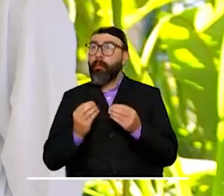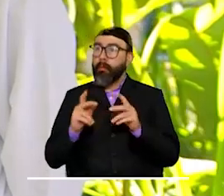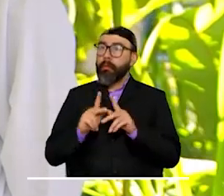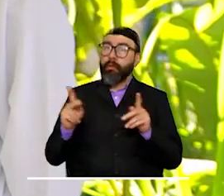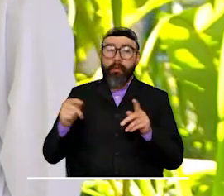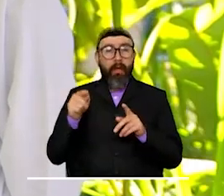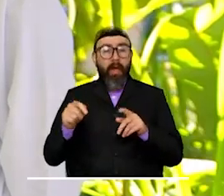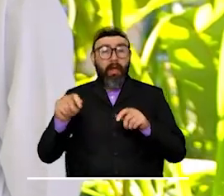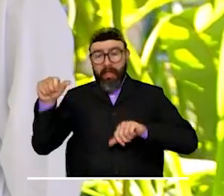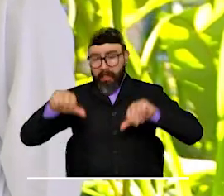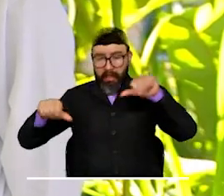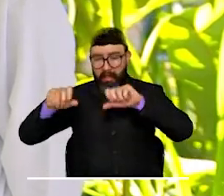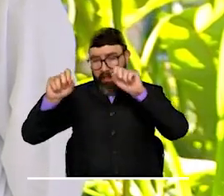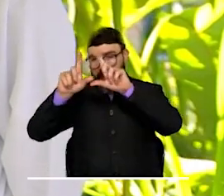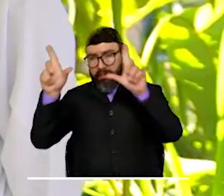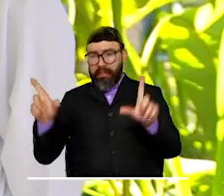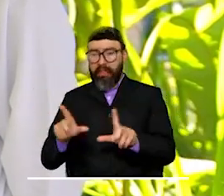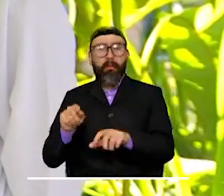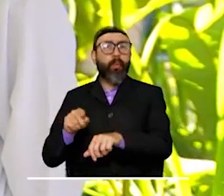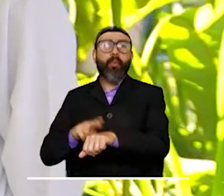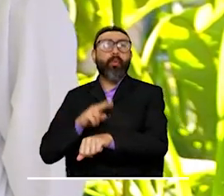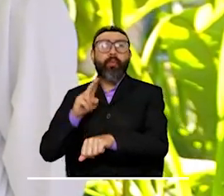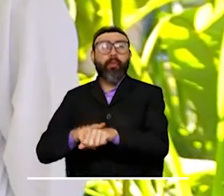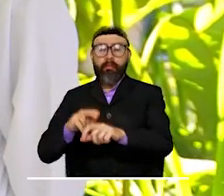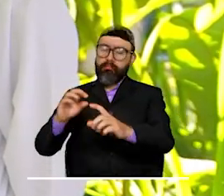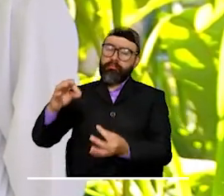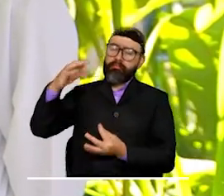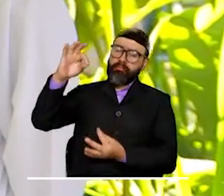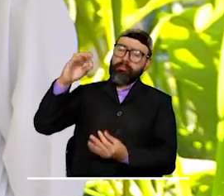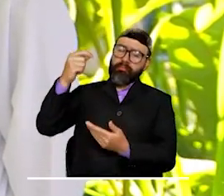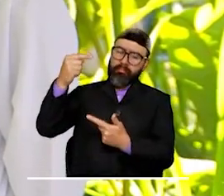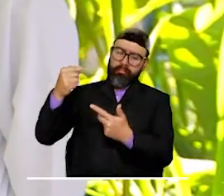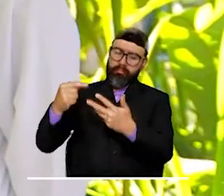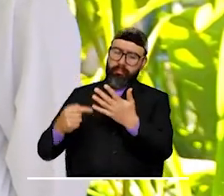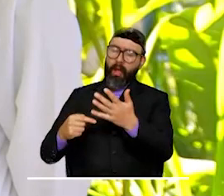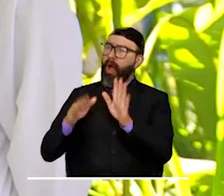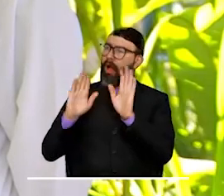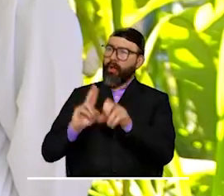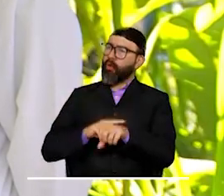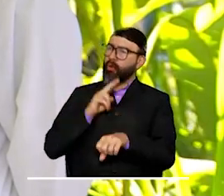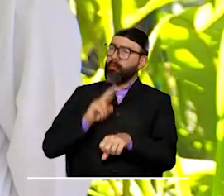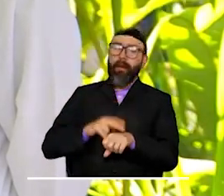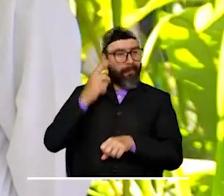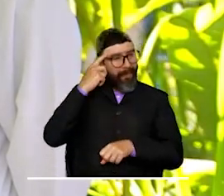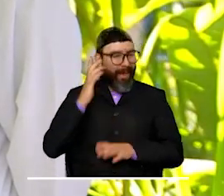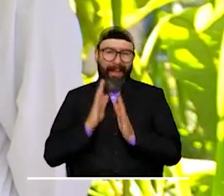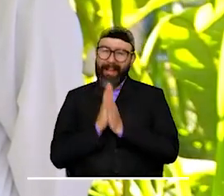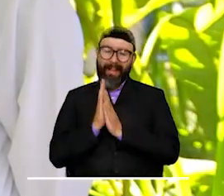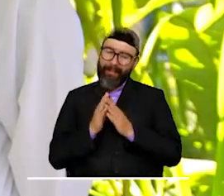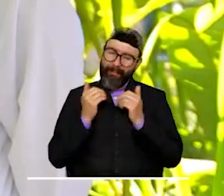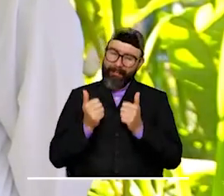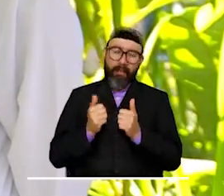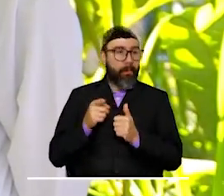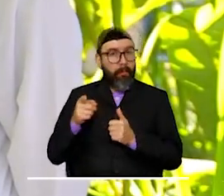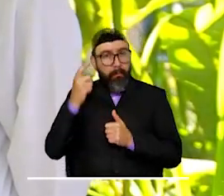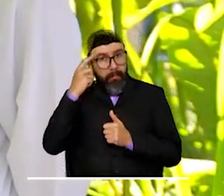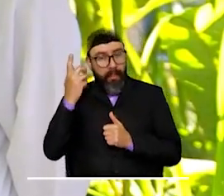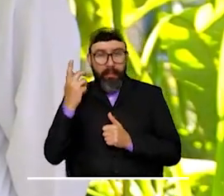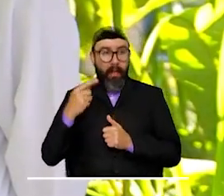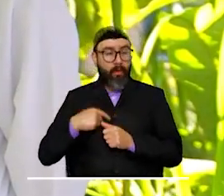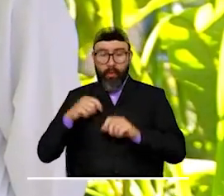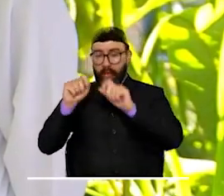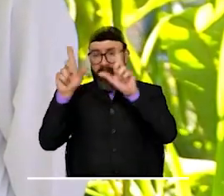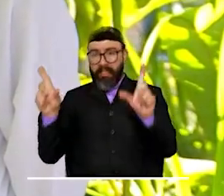exámenes de laboratorio, pero son normales y piensan que porque no tienen alteraciones en sus